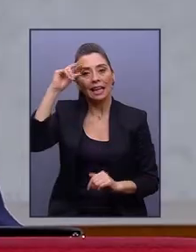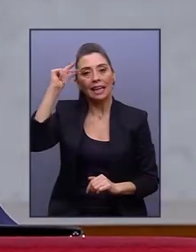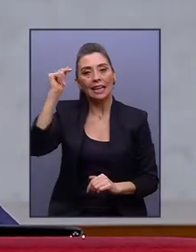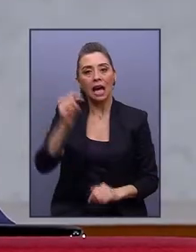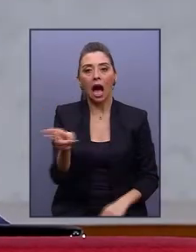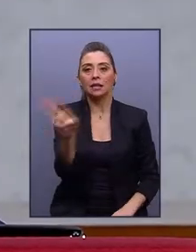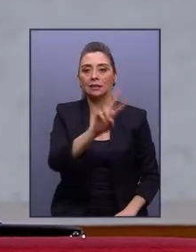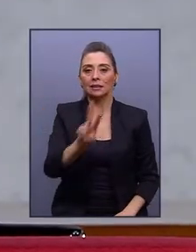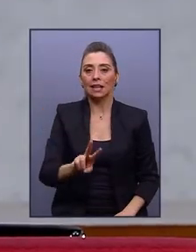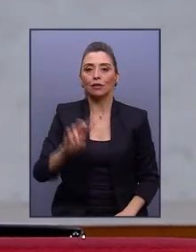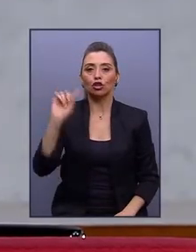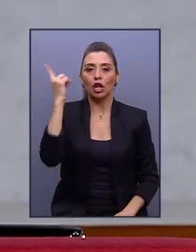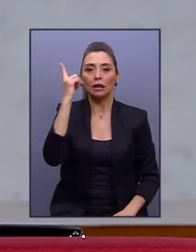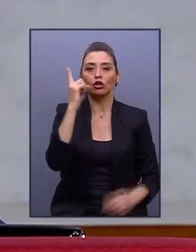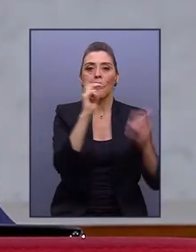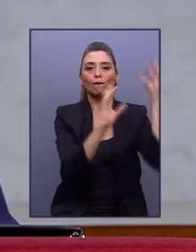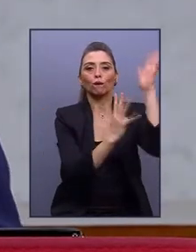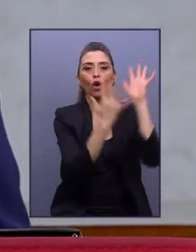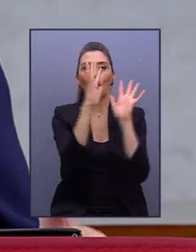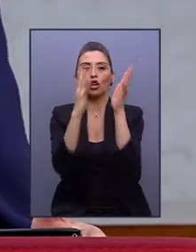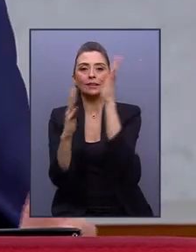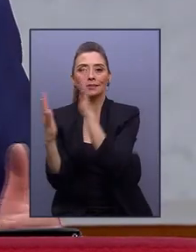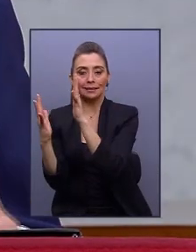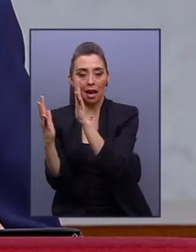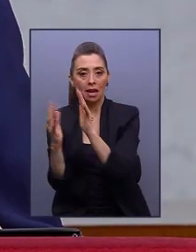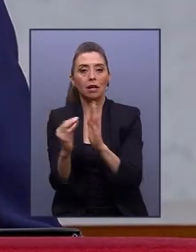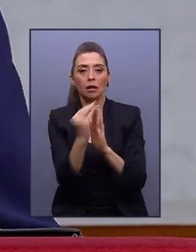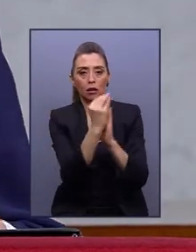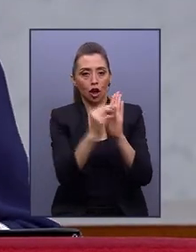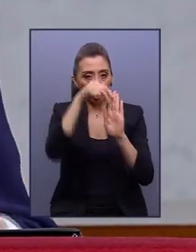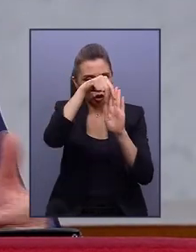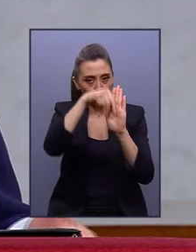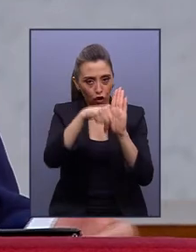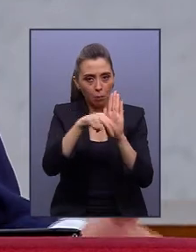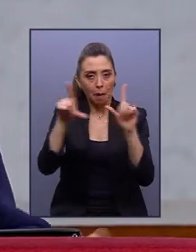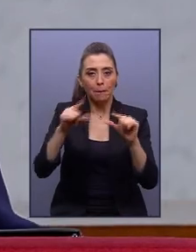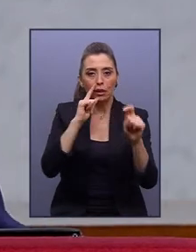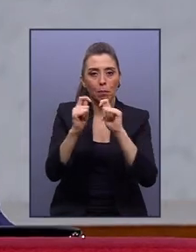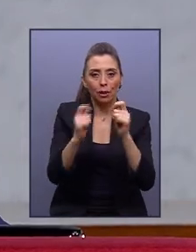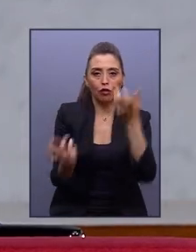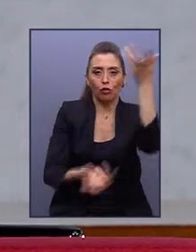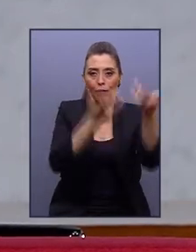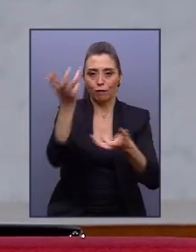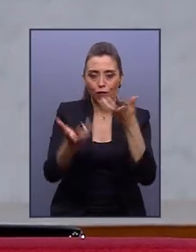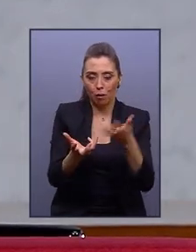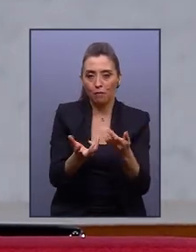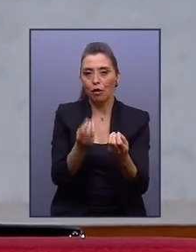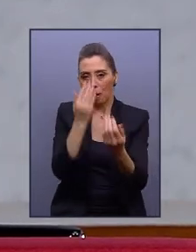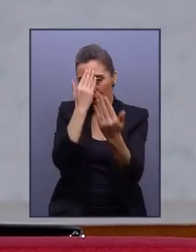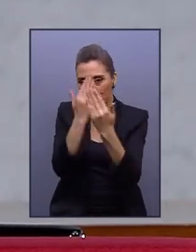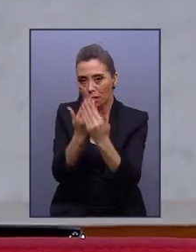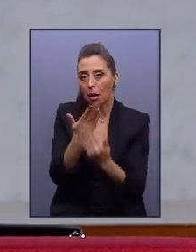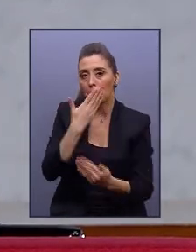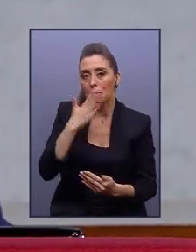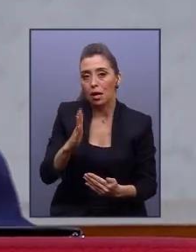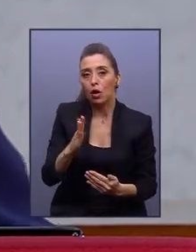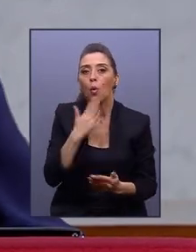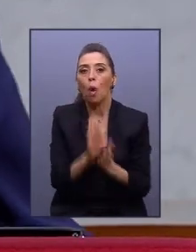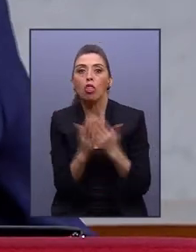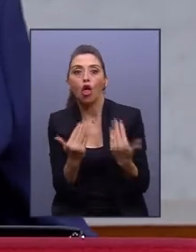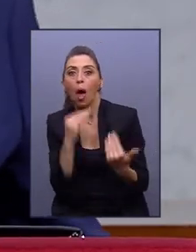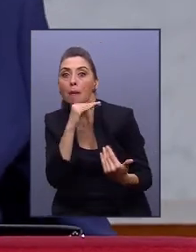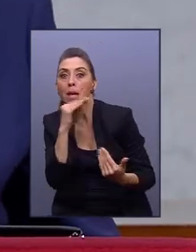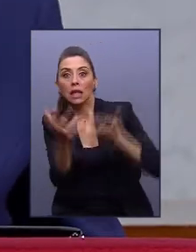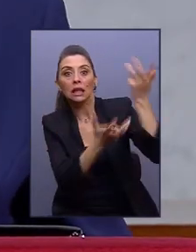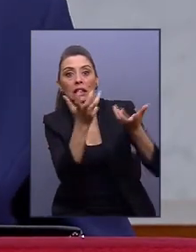un Servicio Nacional Forestal. Ello implicará normativas para disminuir riesgos de incendio y enfrentar de mejor manera emergencias de este